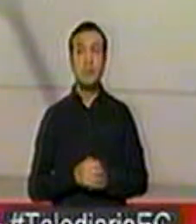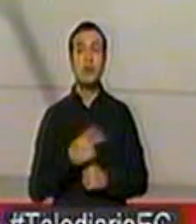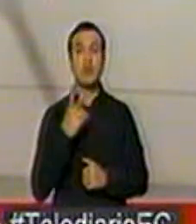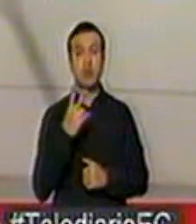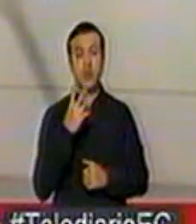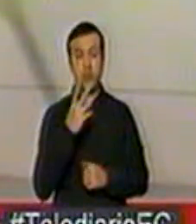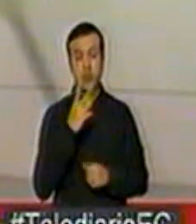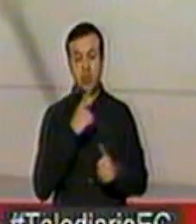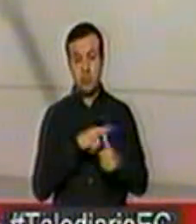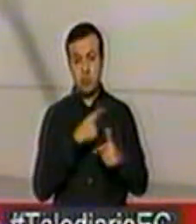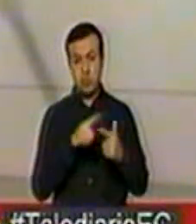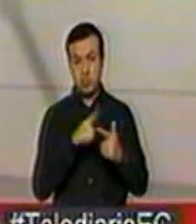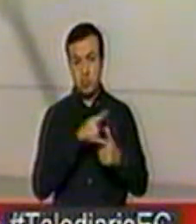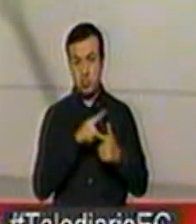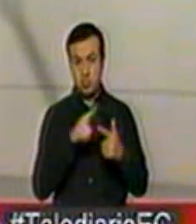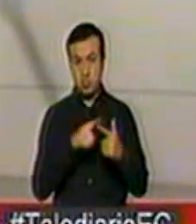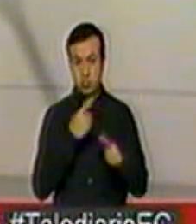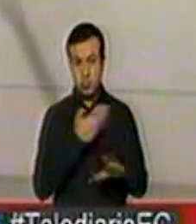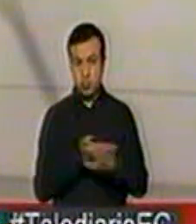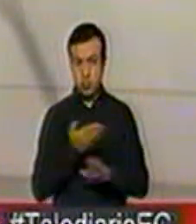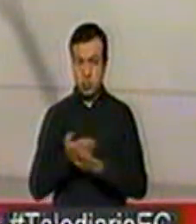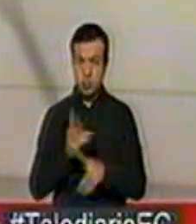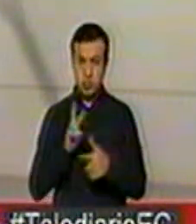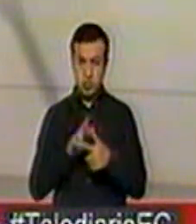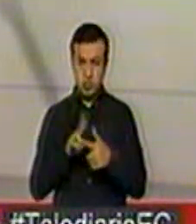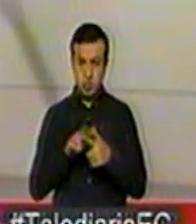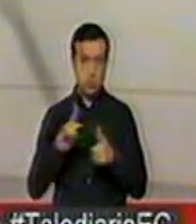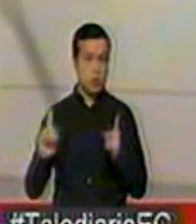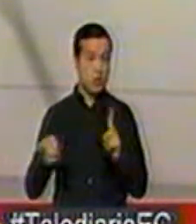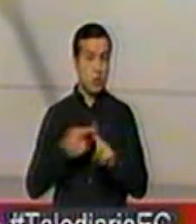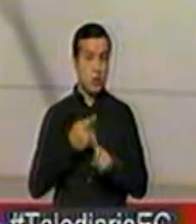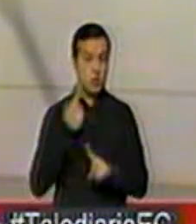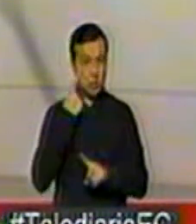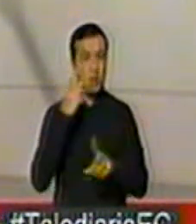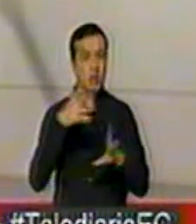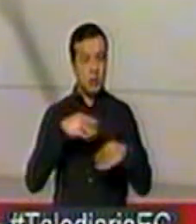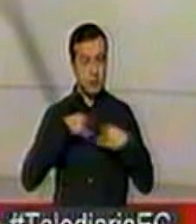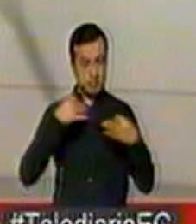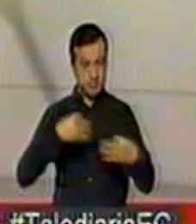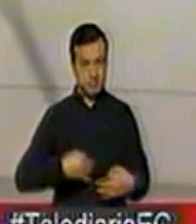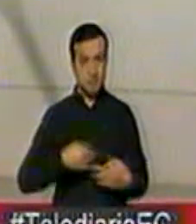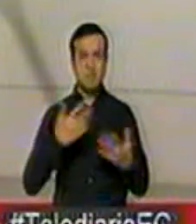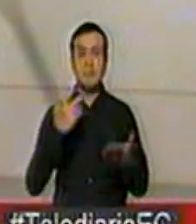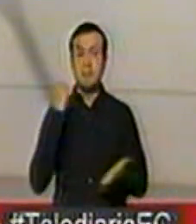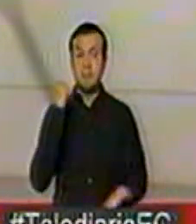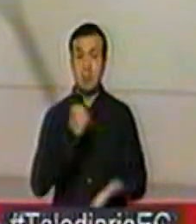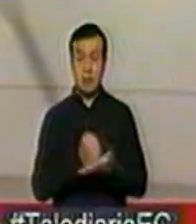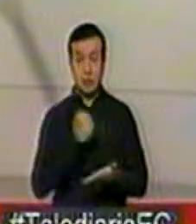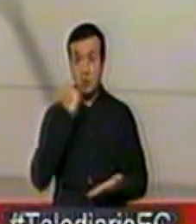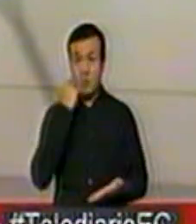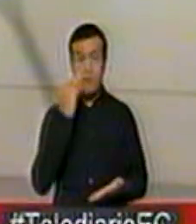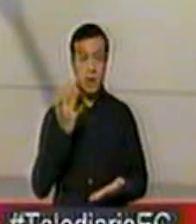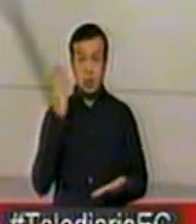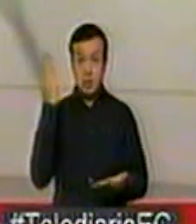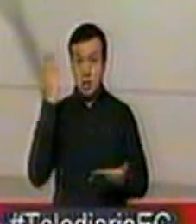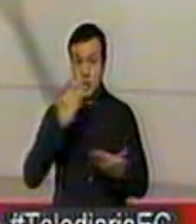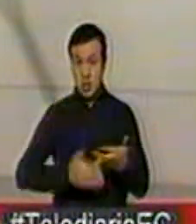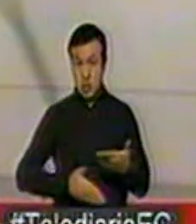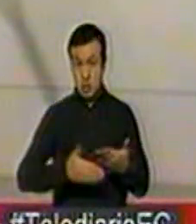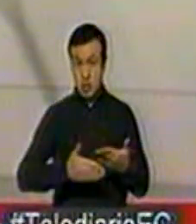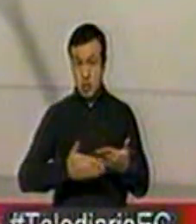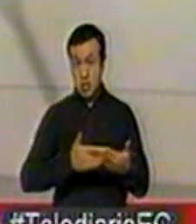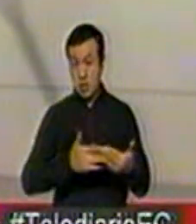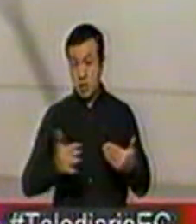dos escenarios. El primero es que nosotros vamos a aceptar el pasaporte aunque esté vencido hasta un plazo de